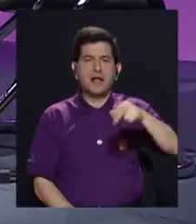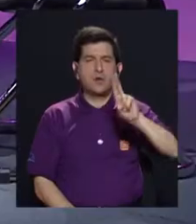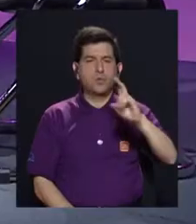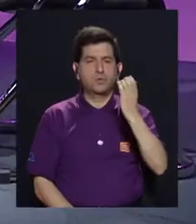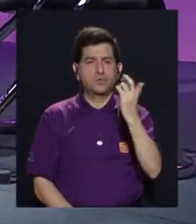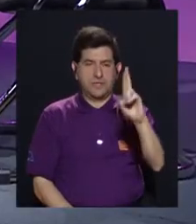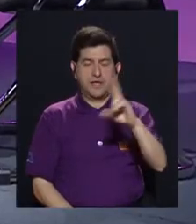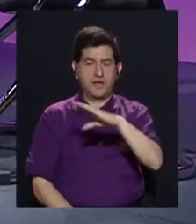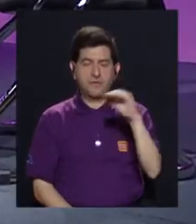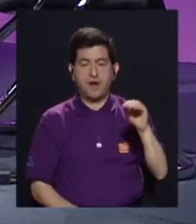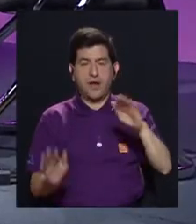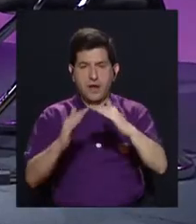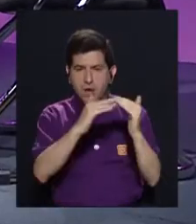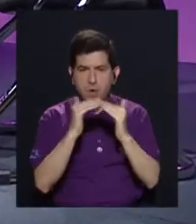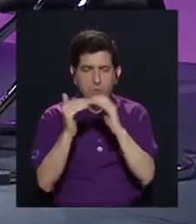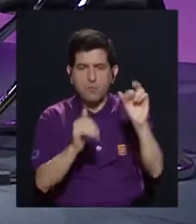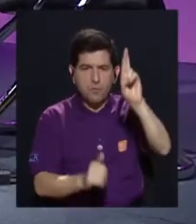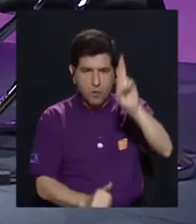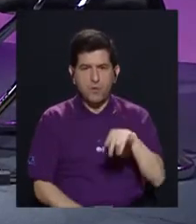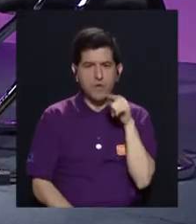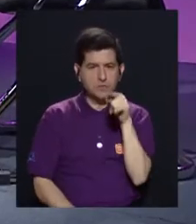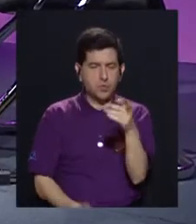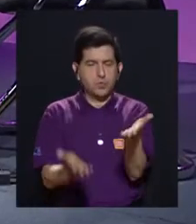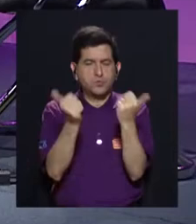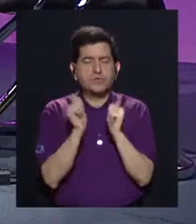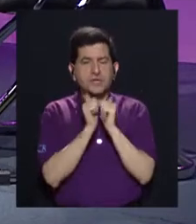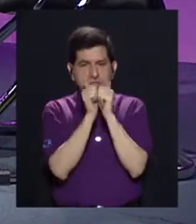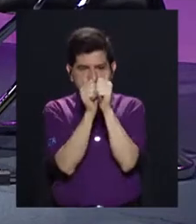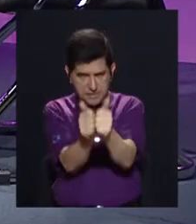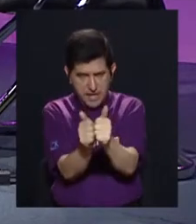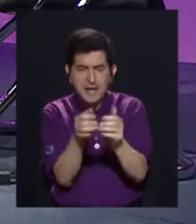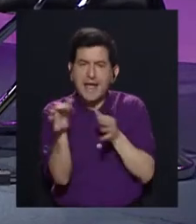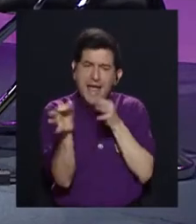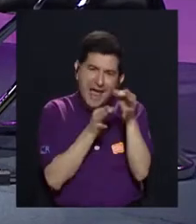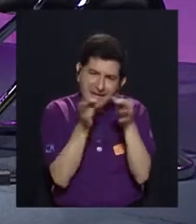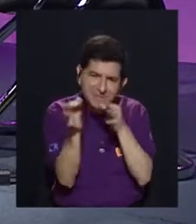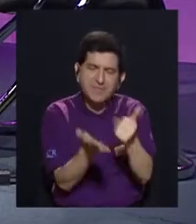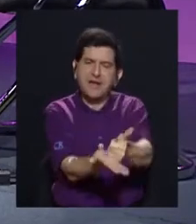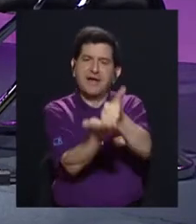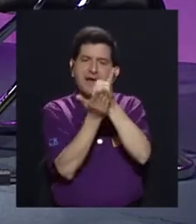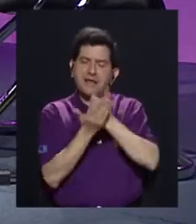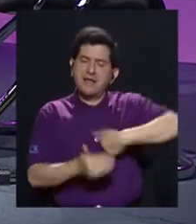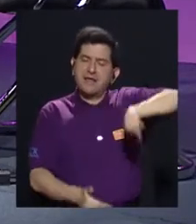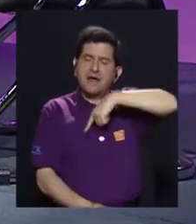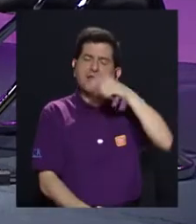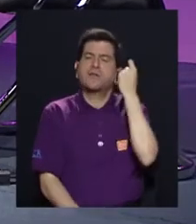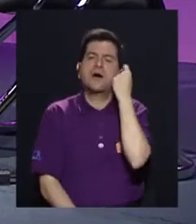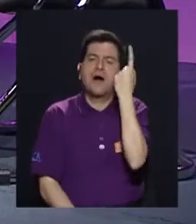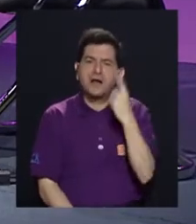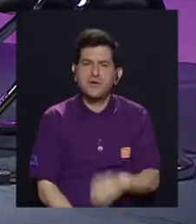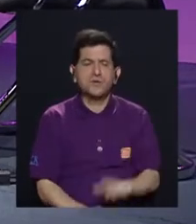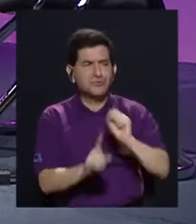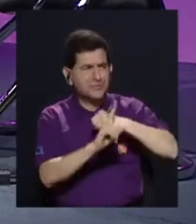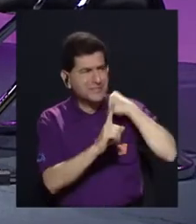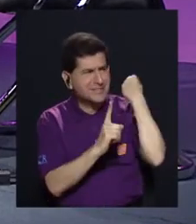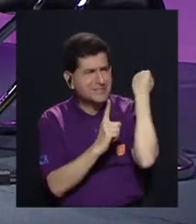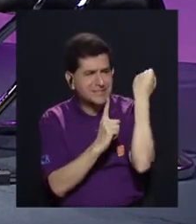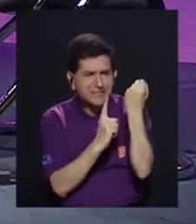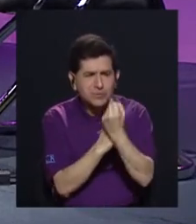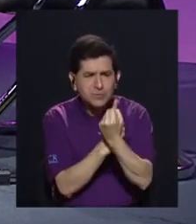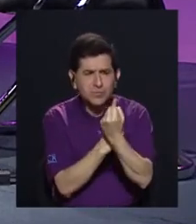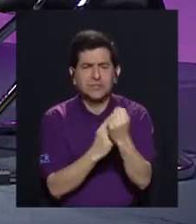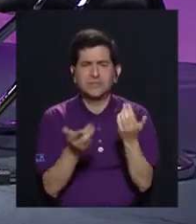estoy segura que desde la población costarricense que ustedes quieran acompañarnos explicarnos y ayudarnos a entender esta situación